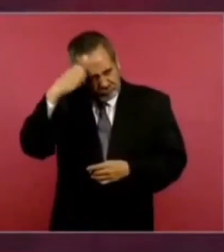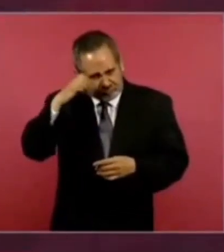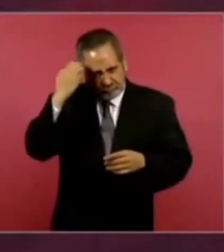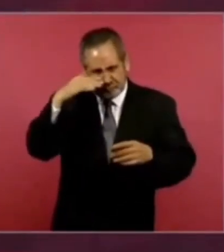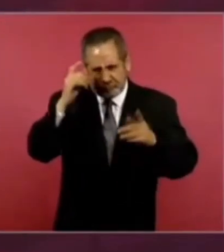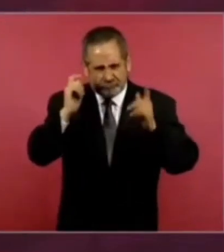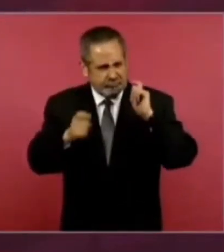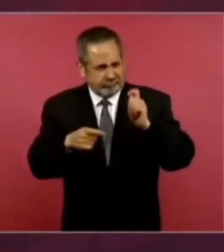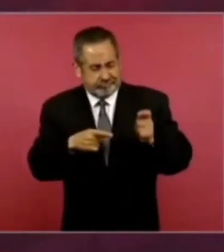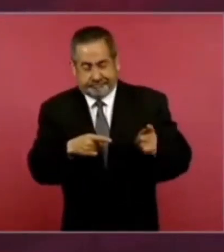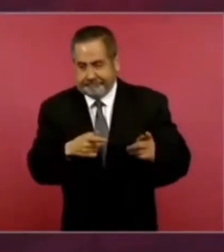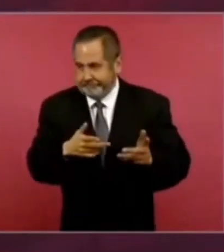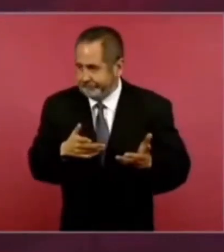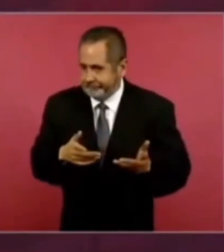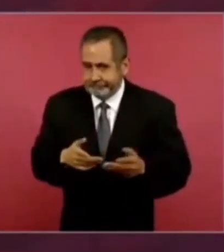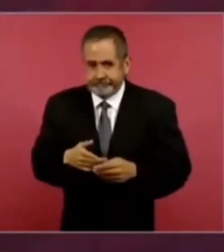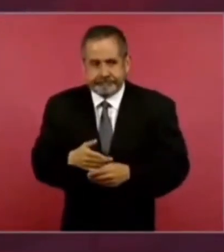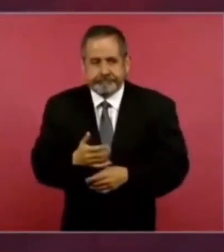porque